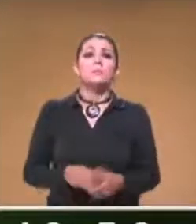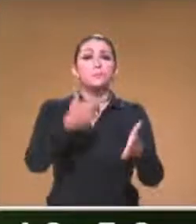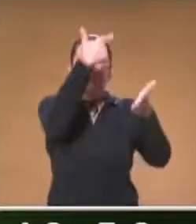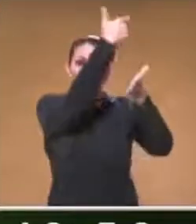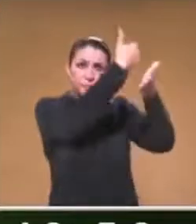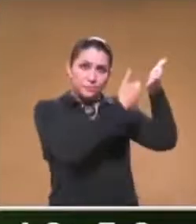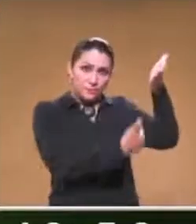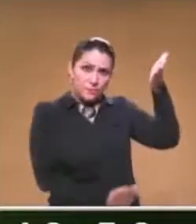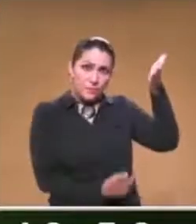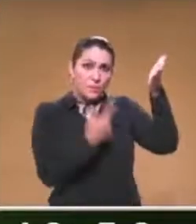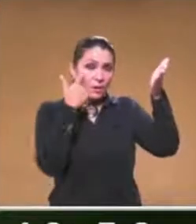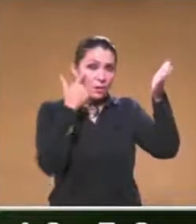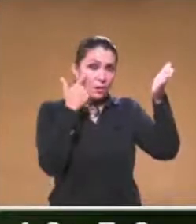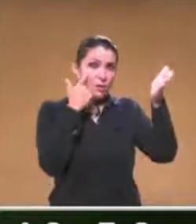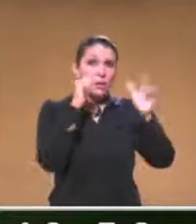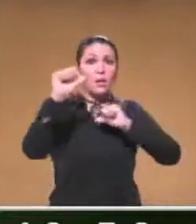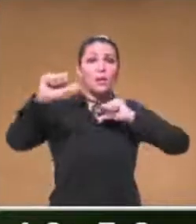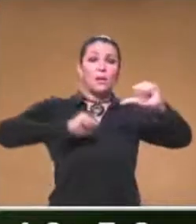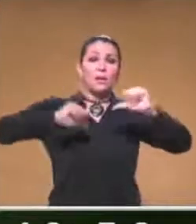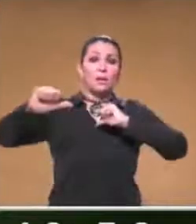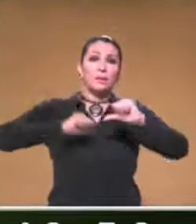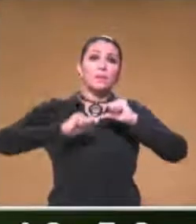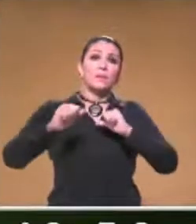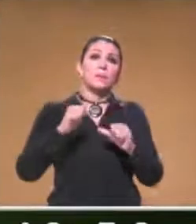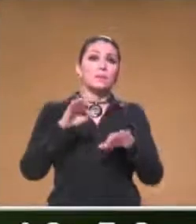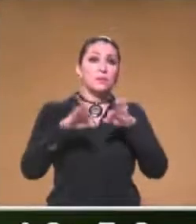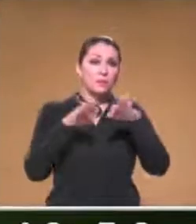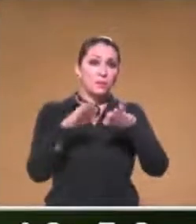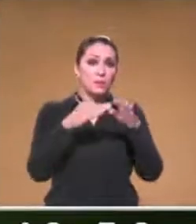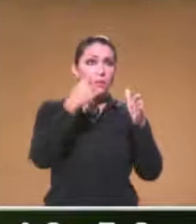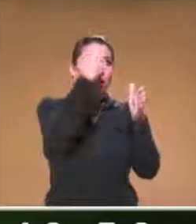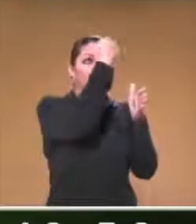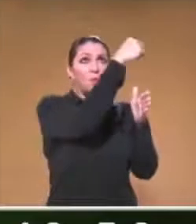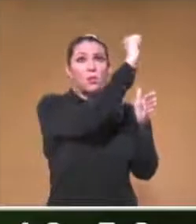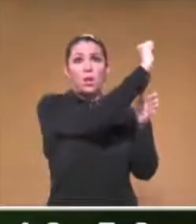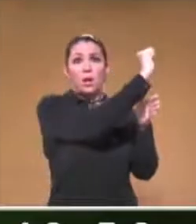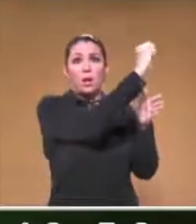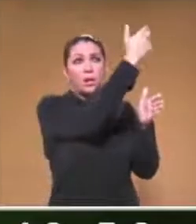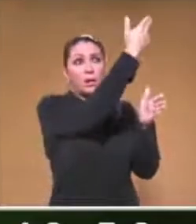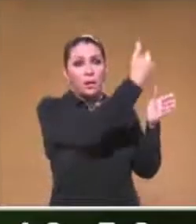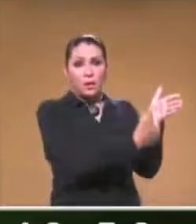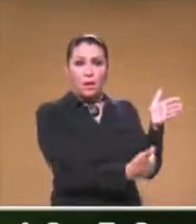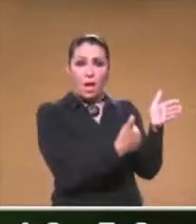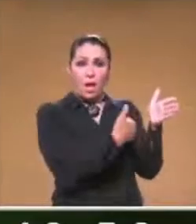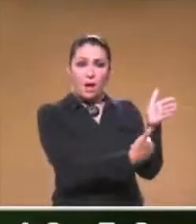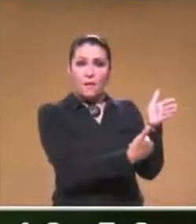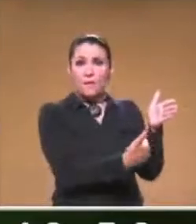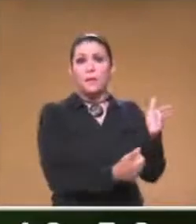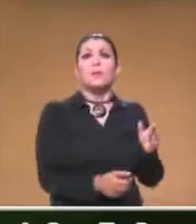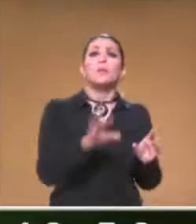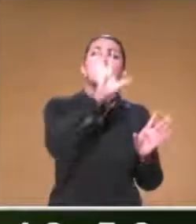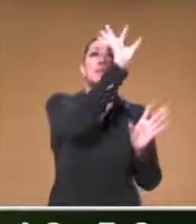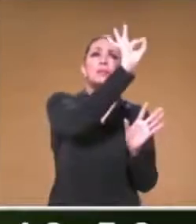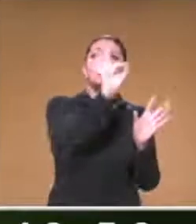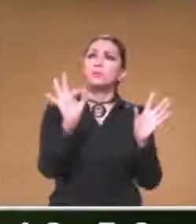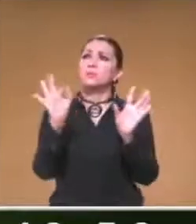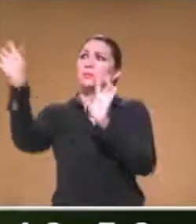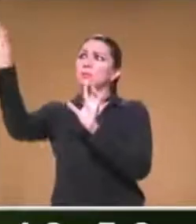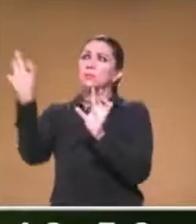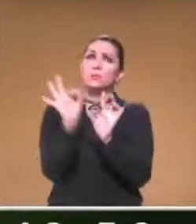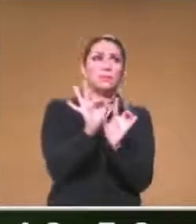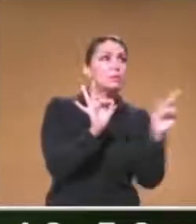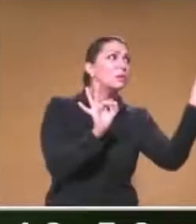económicas que tienes al centro de la pantalla, de la letra A a la letra H, y trata de colocar una letra al lado